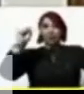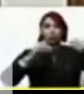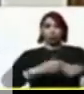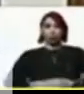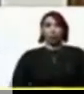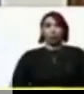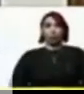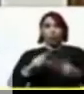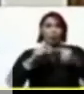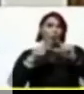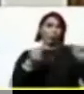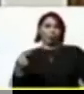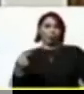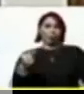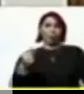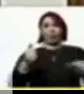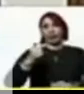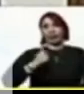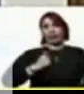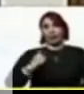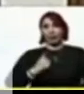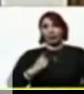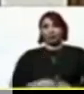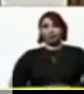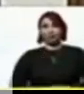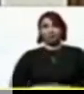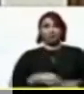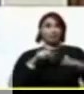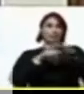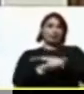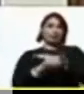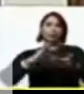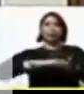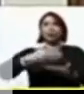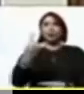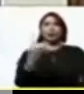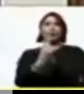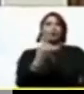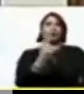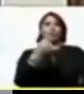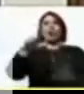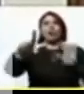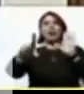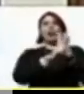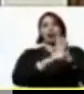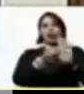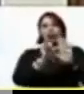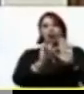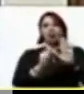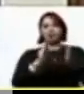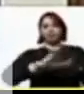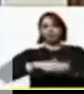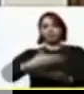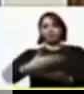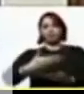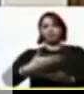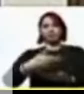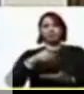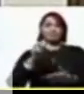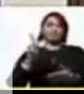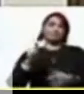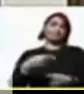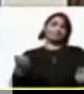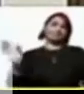sacarse su pasaporte en el consulado del gobierno bolivariano. El único consulado legal que emite pasaporte. Así es la